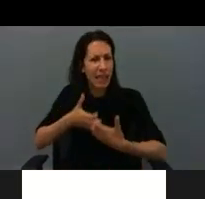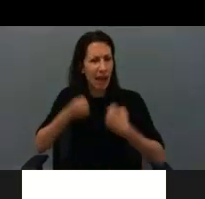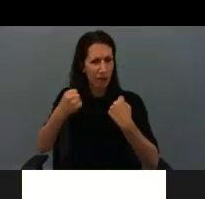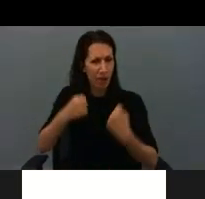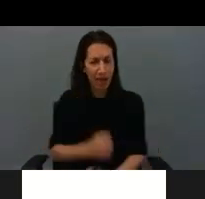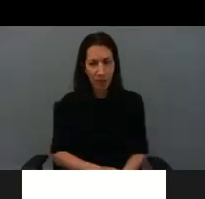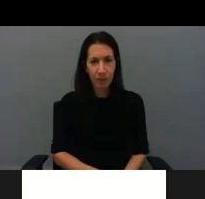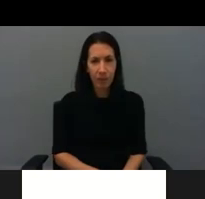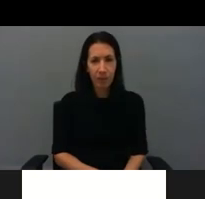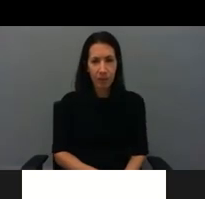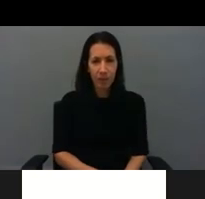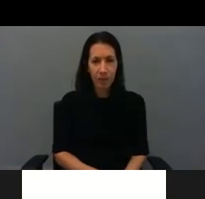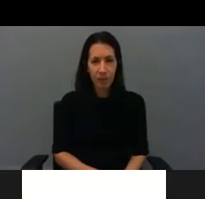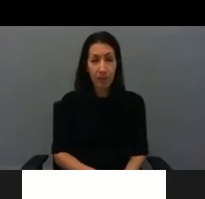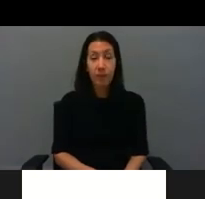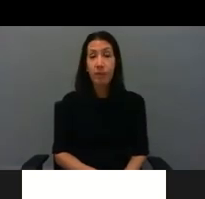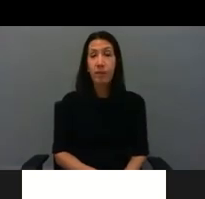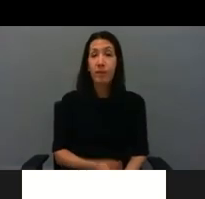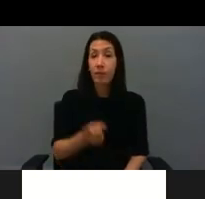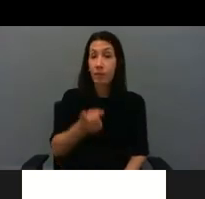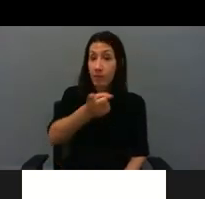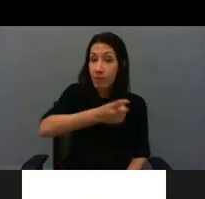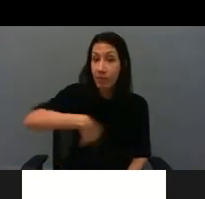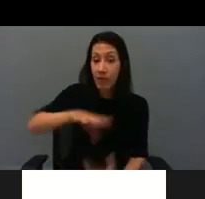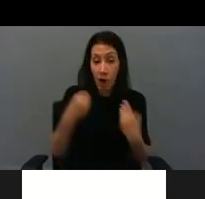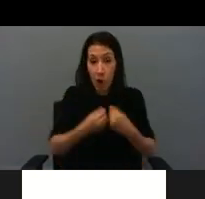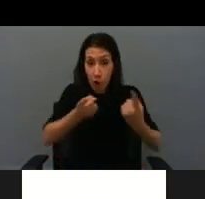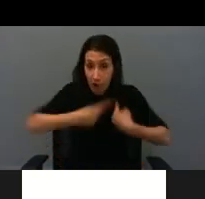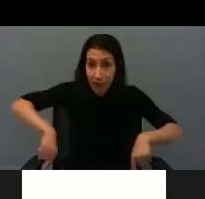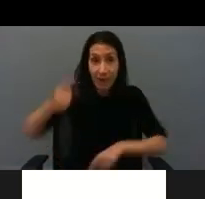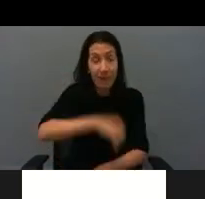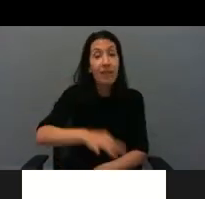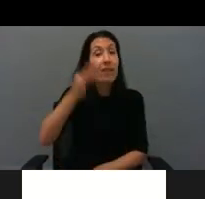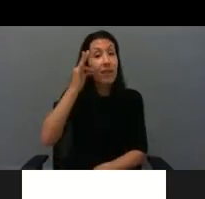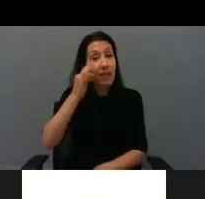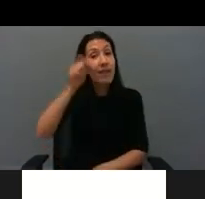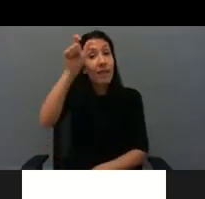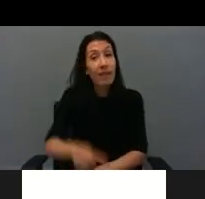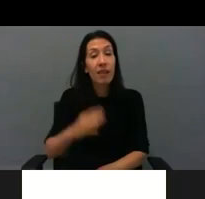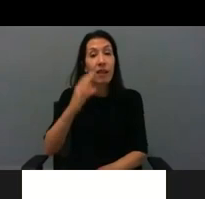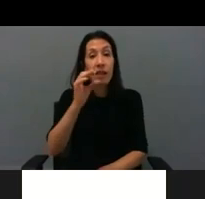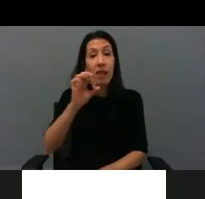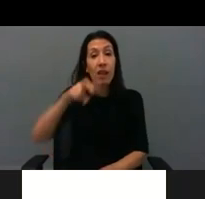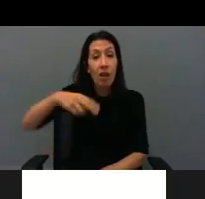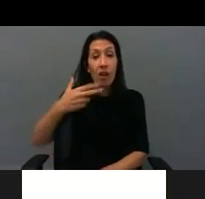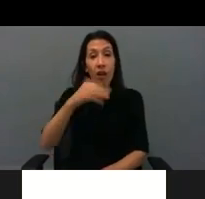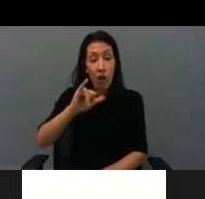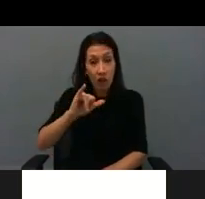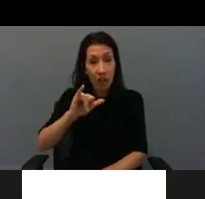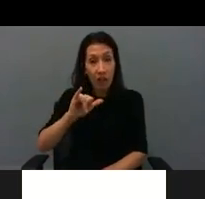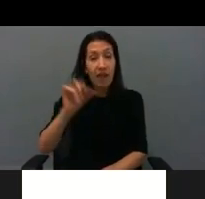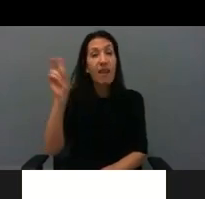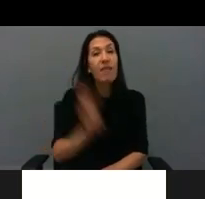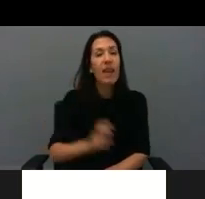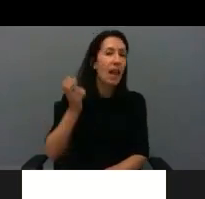Tenemos con nosotras y con nosotros a Conchi de Aspacecire, que